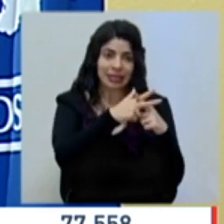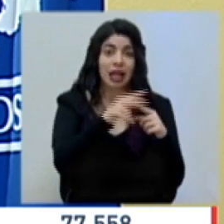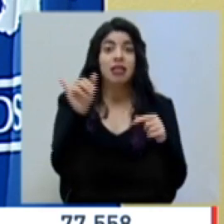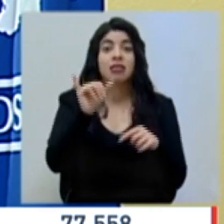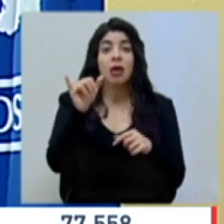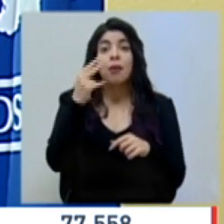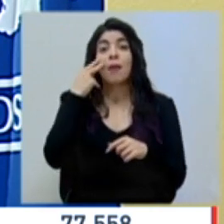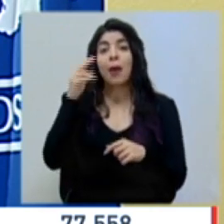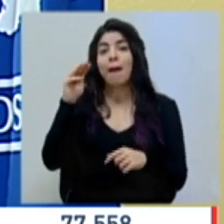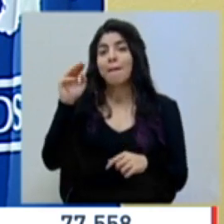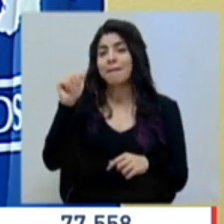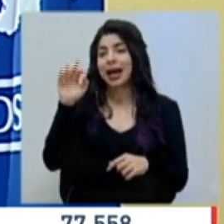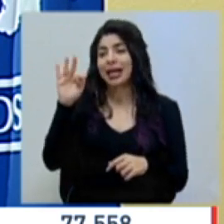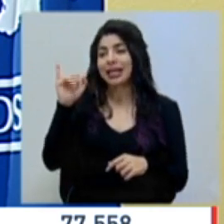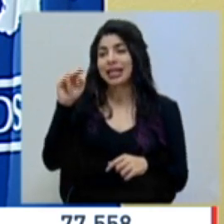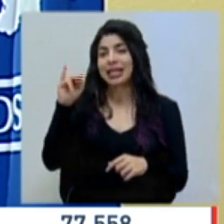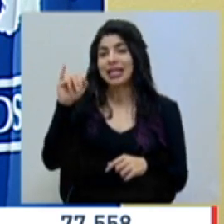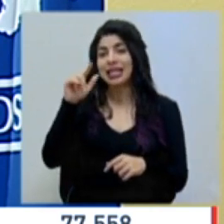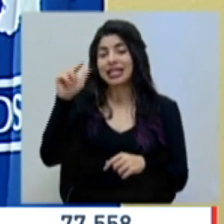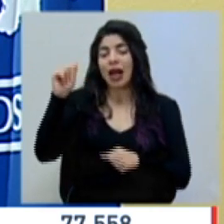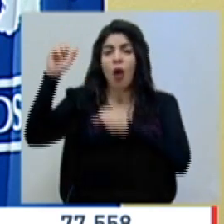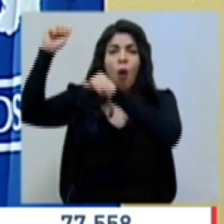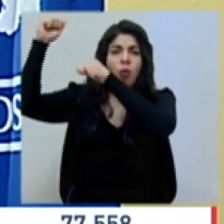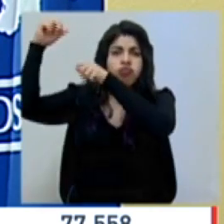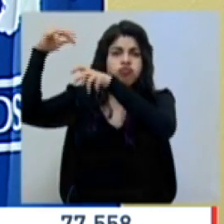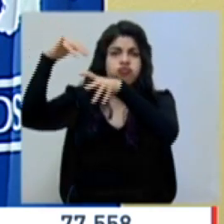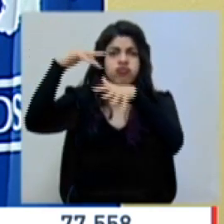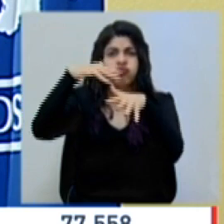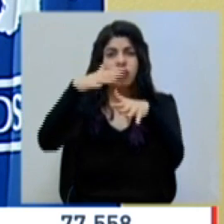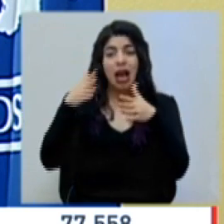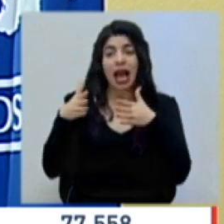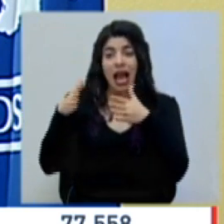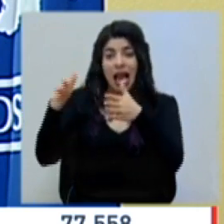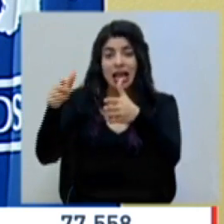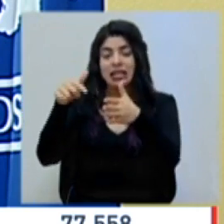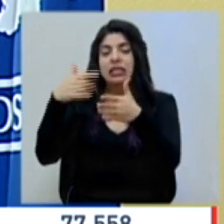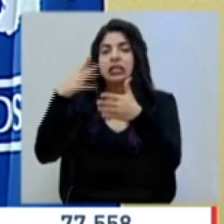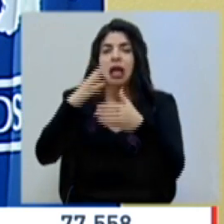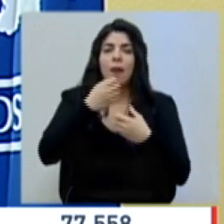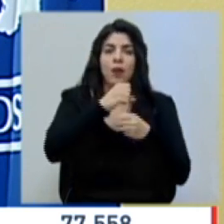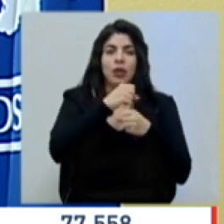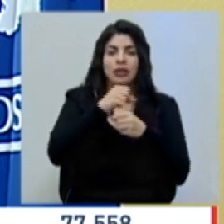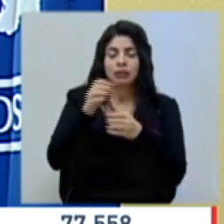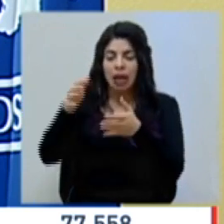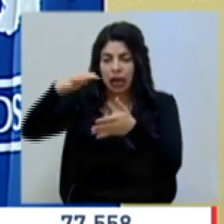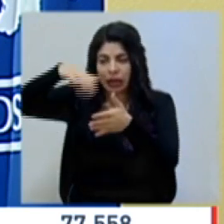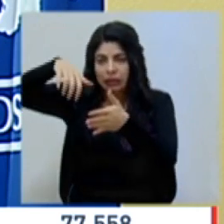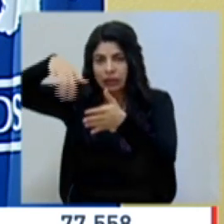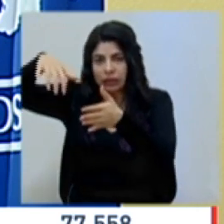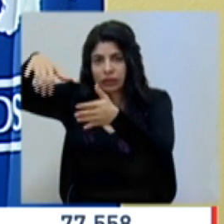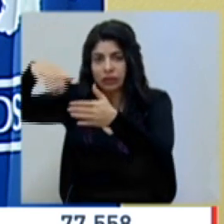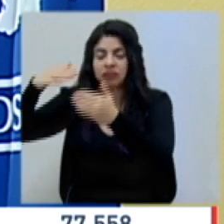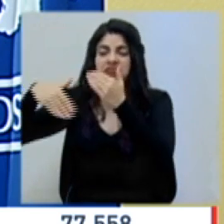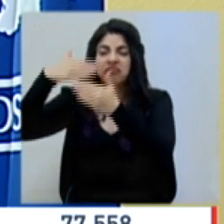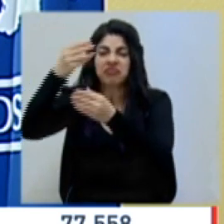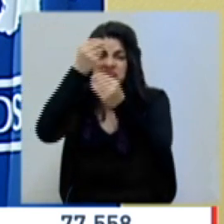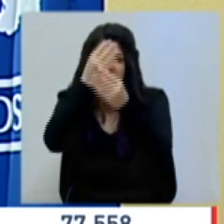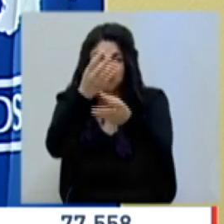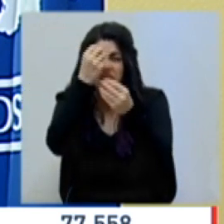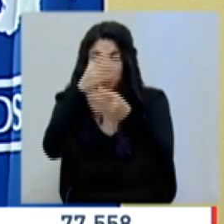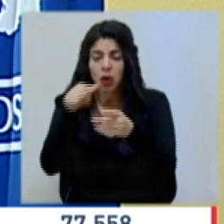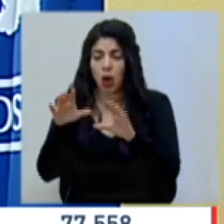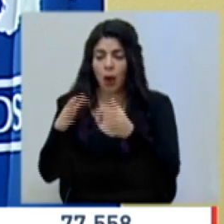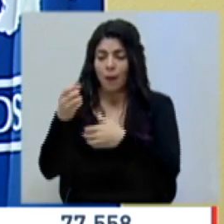en el sector de Matinilla, sobre todo en la ruta, que ya fueron intervenidos con la municipalidad, y les haremos seguimiento con el Comité